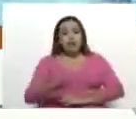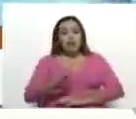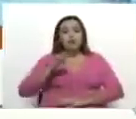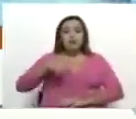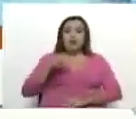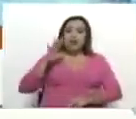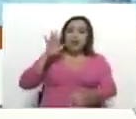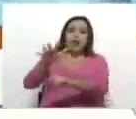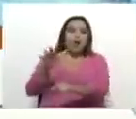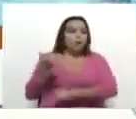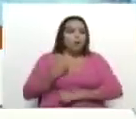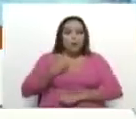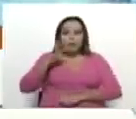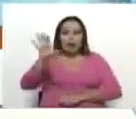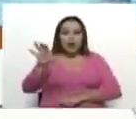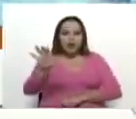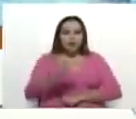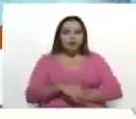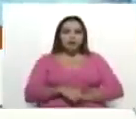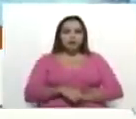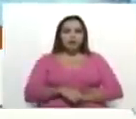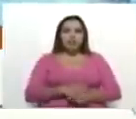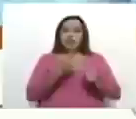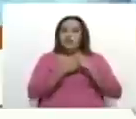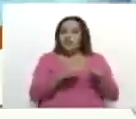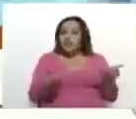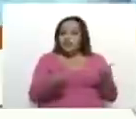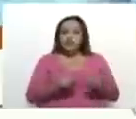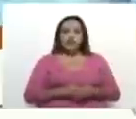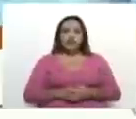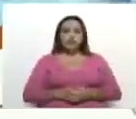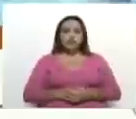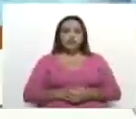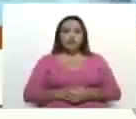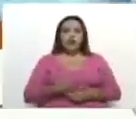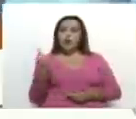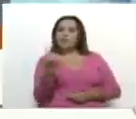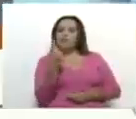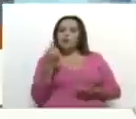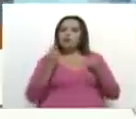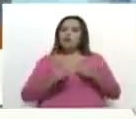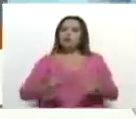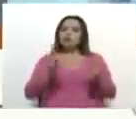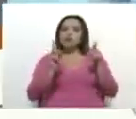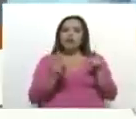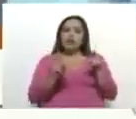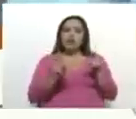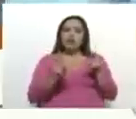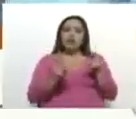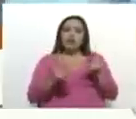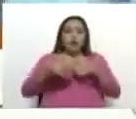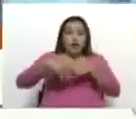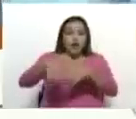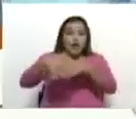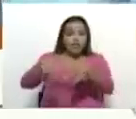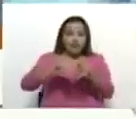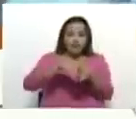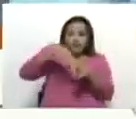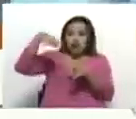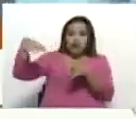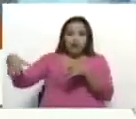atacar a país alguno muy por el contrario en la única ocasión en que un ejército salió